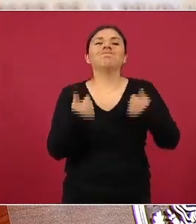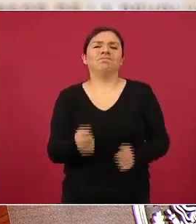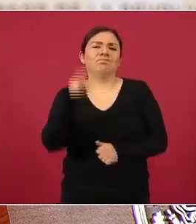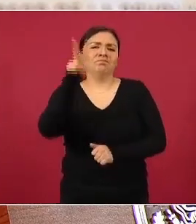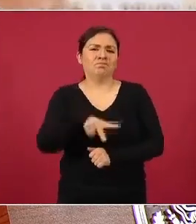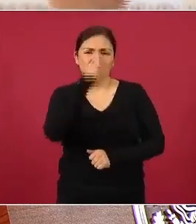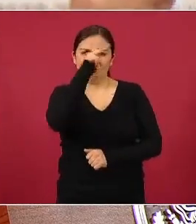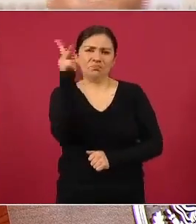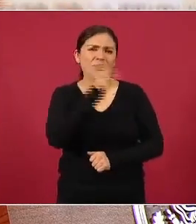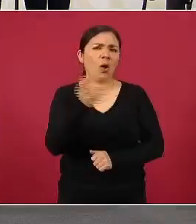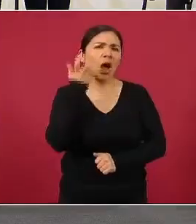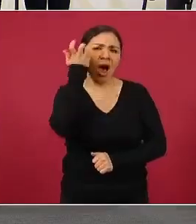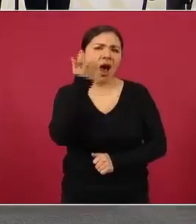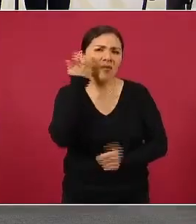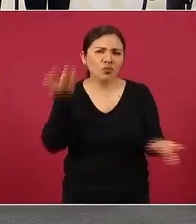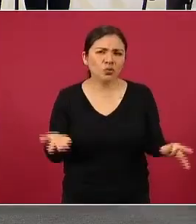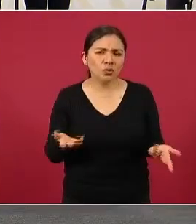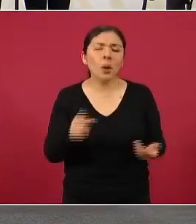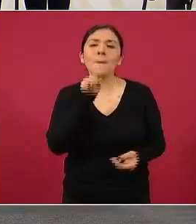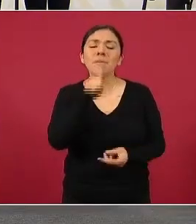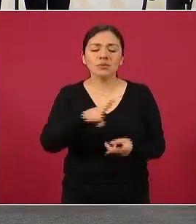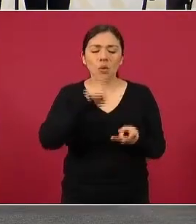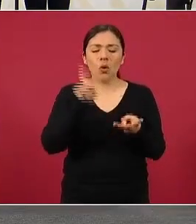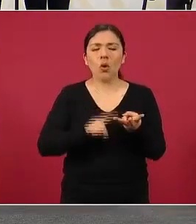Lo de OHL